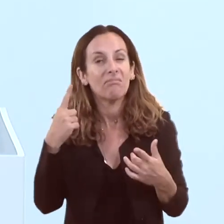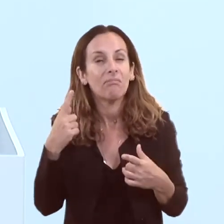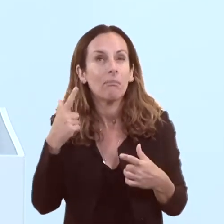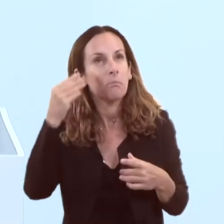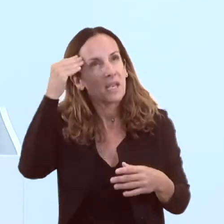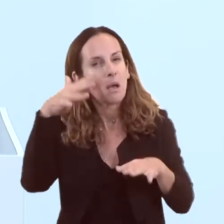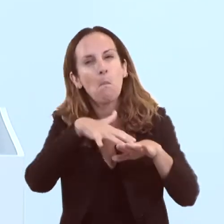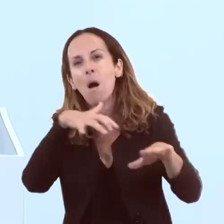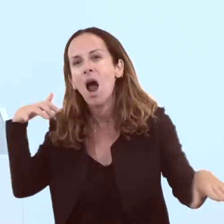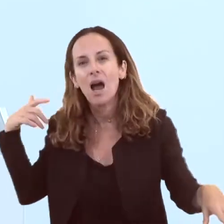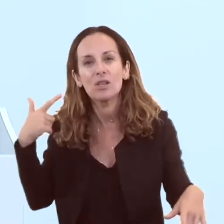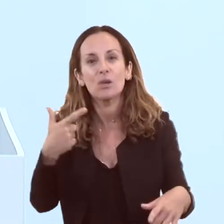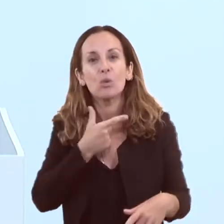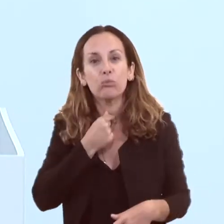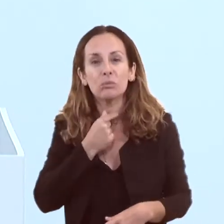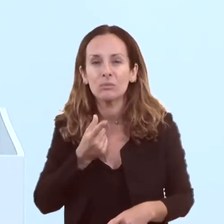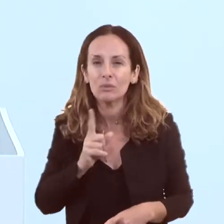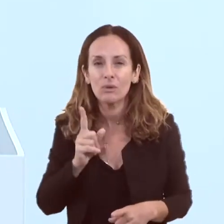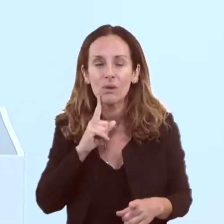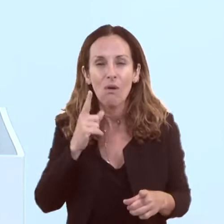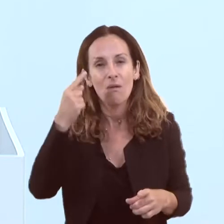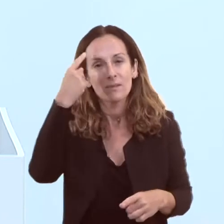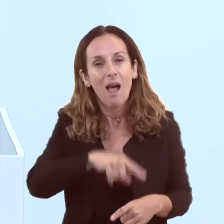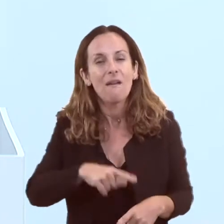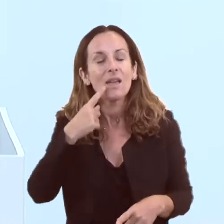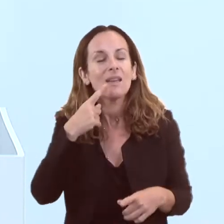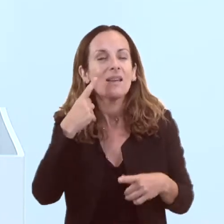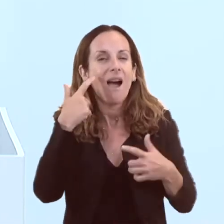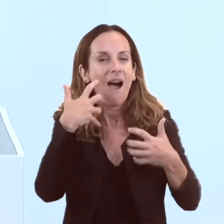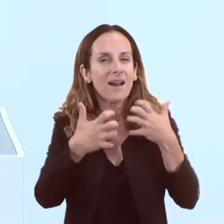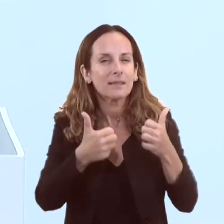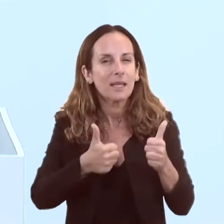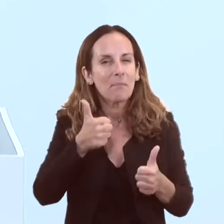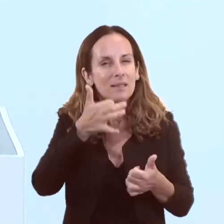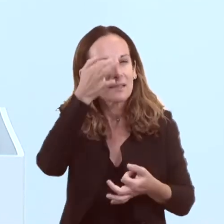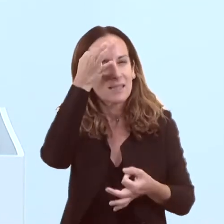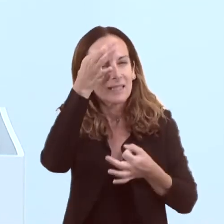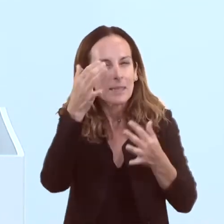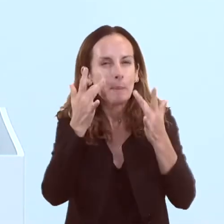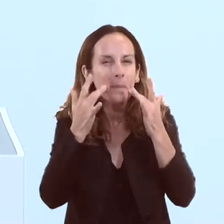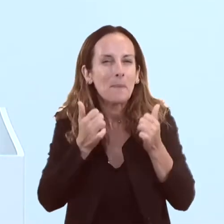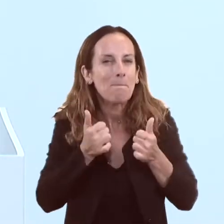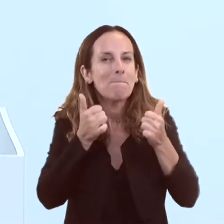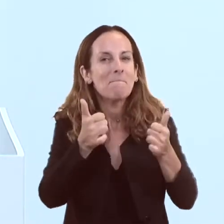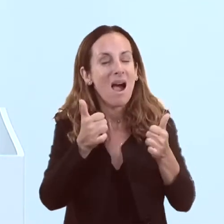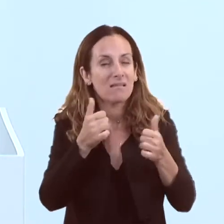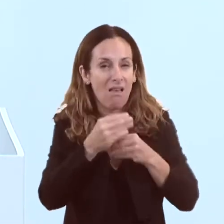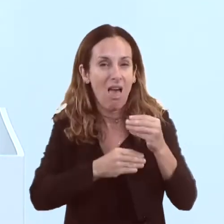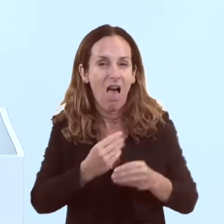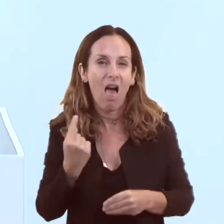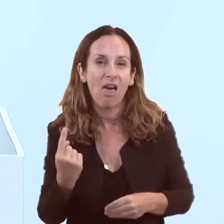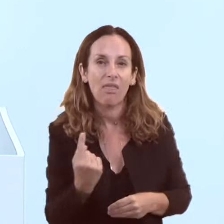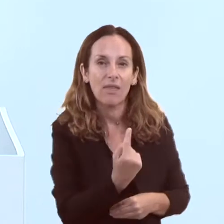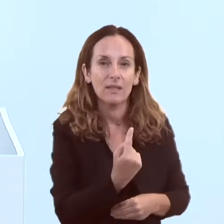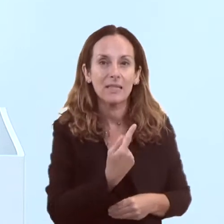el arte más elaborado más cuidado y más Pulido nosotros estamos transitando